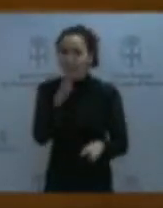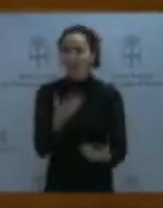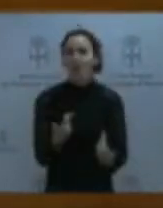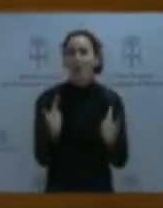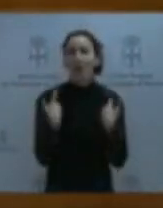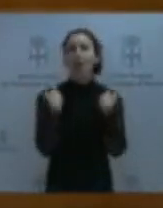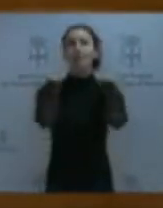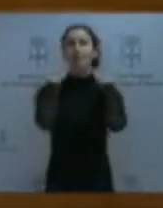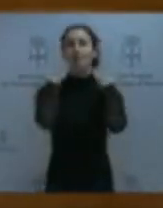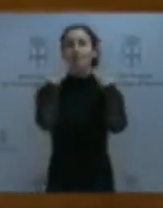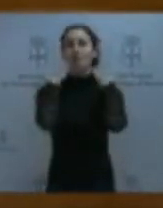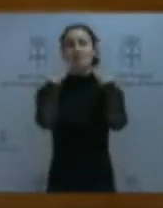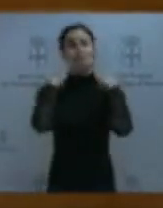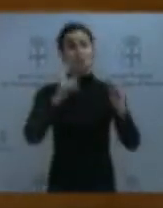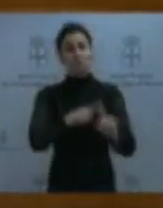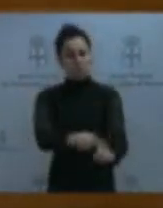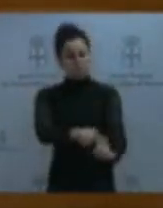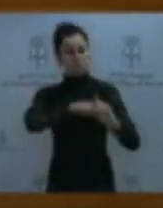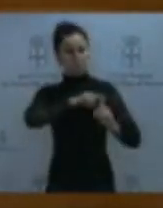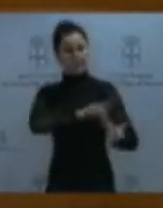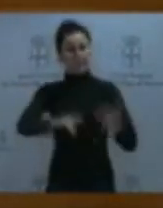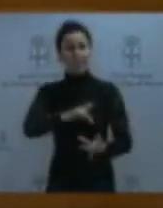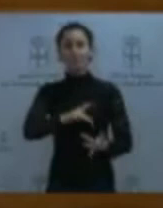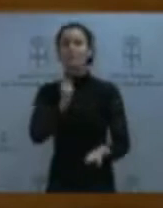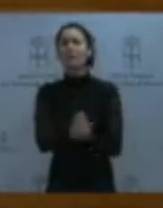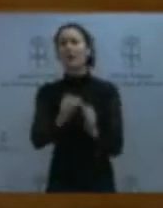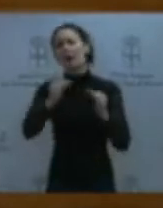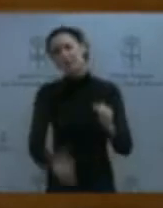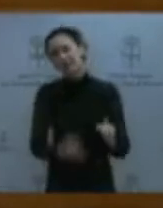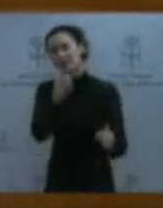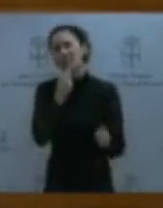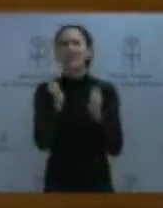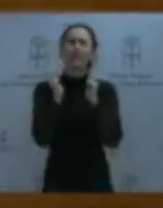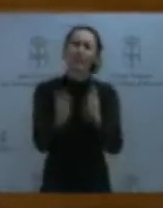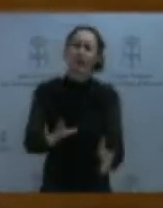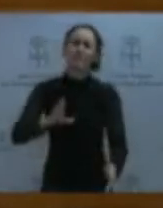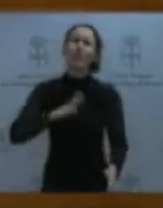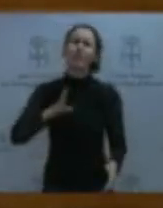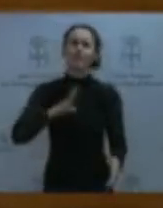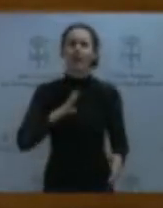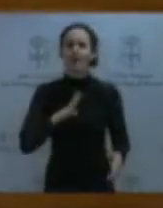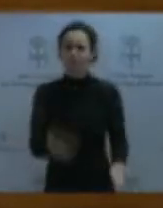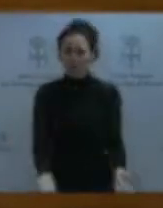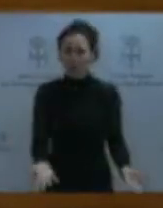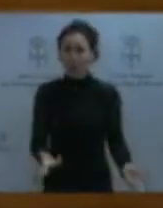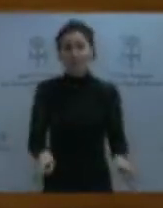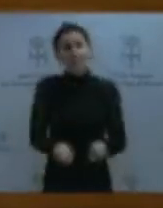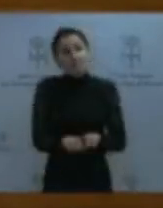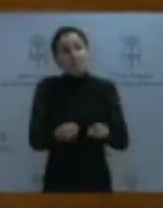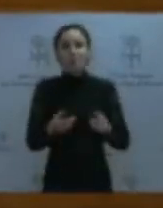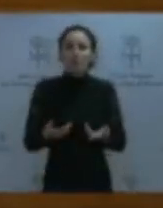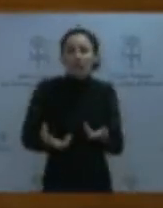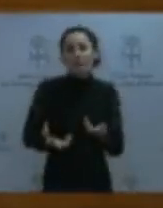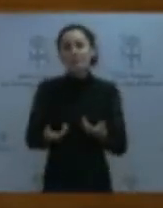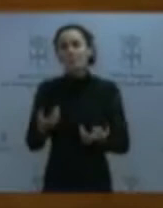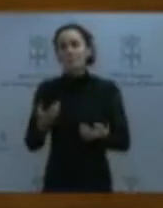peso de la crisis paguen menos. Y pongámoselo más fácil, aquellos que parece que les cuesta un poquito más. Aquellos que más tienen,